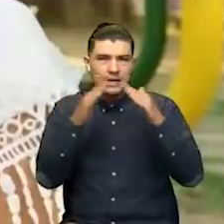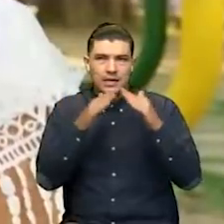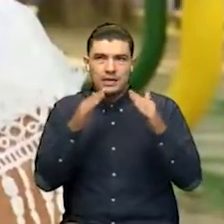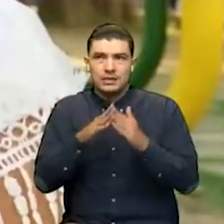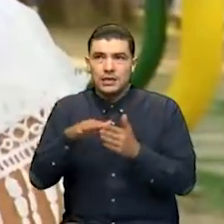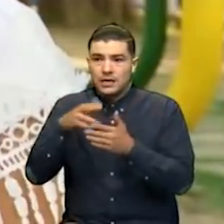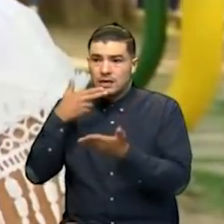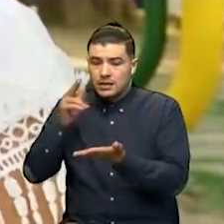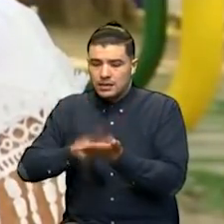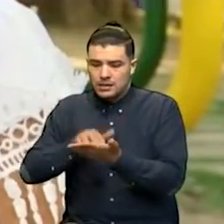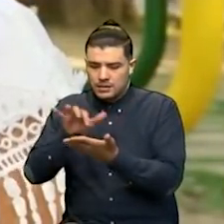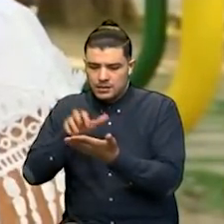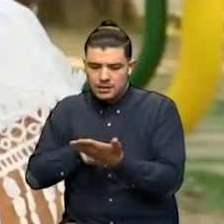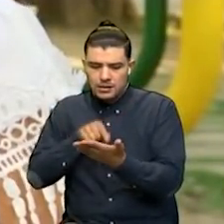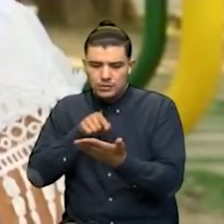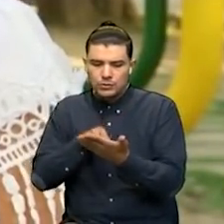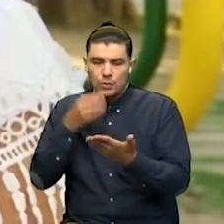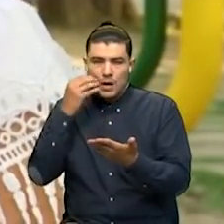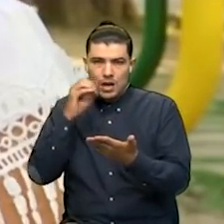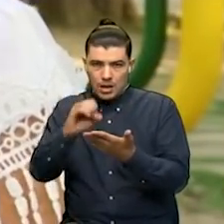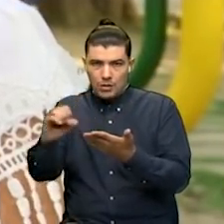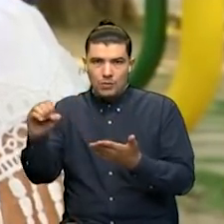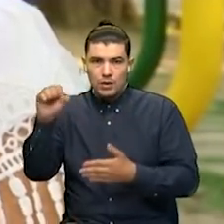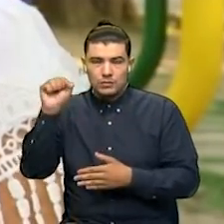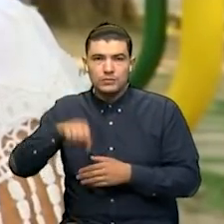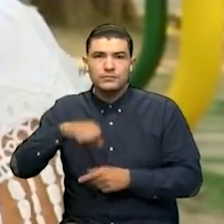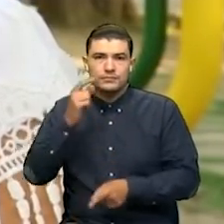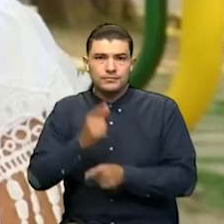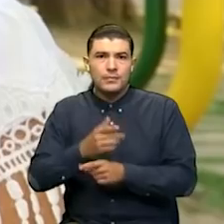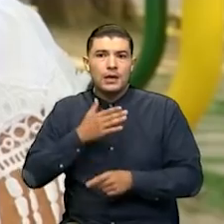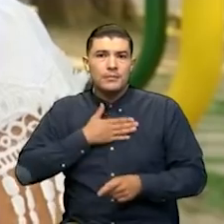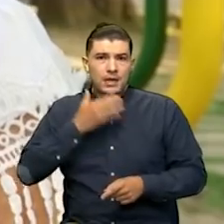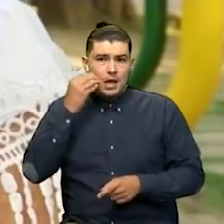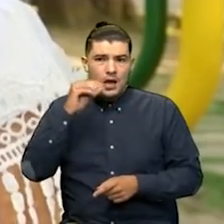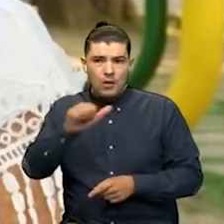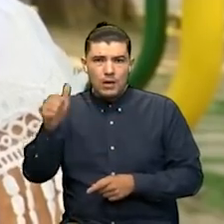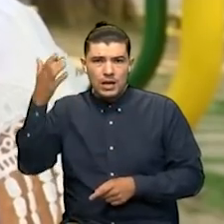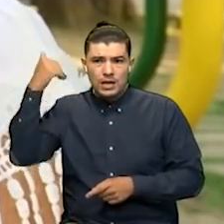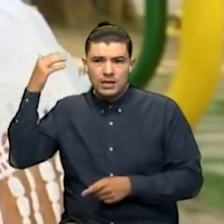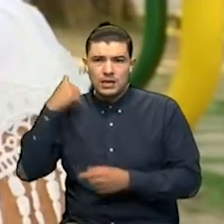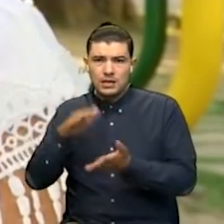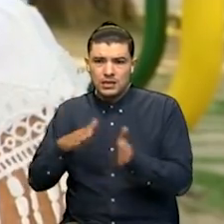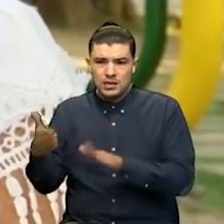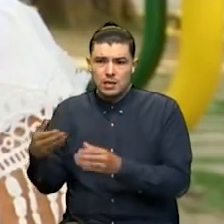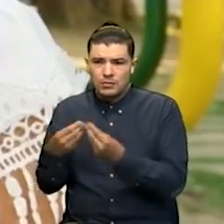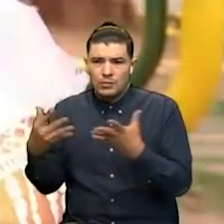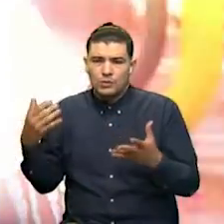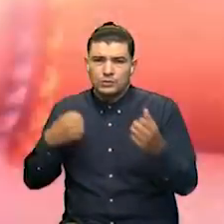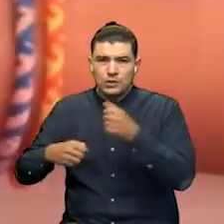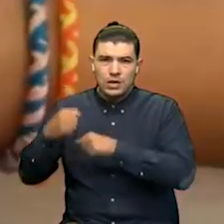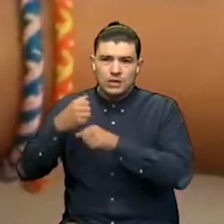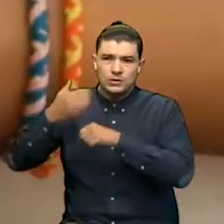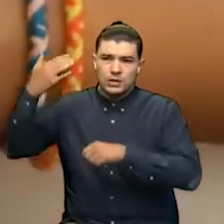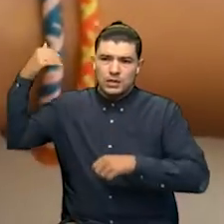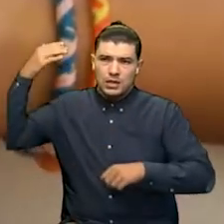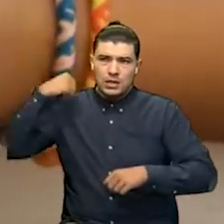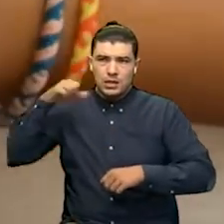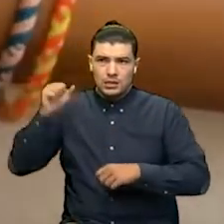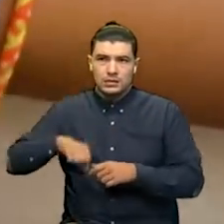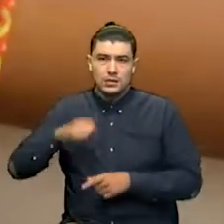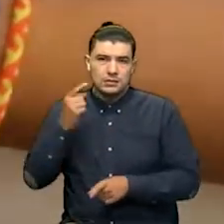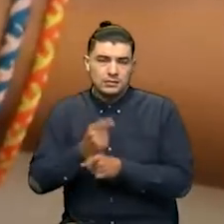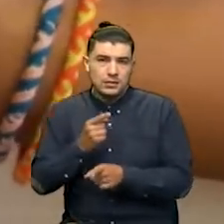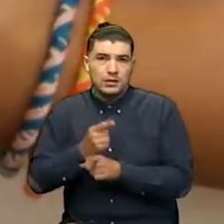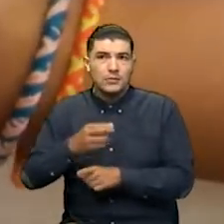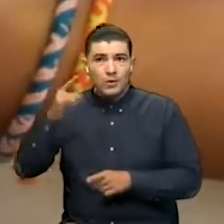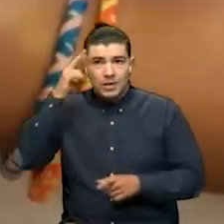Las escrituras están a nombre de mi abuelo. Mi abuela falleció muchos años atrás, entonces él...